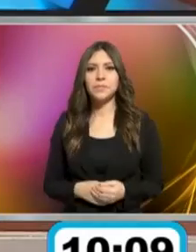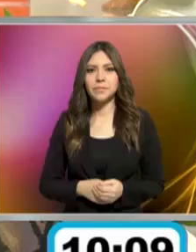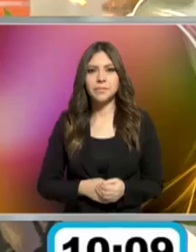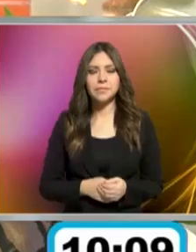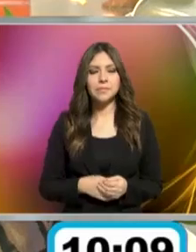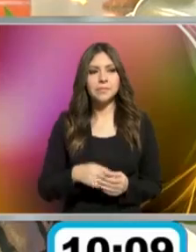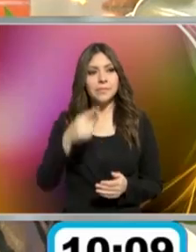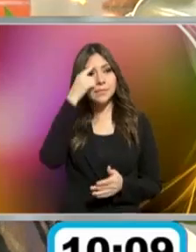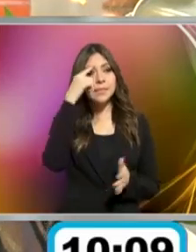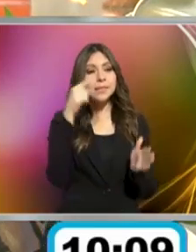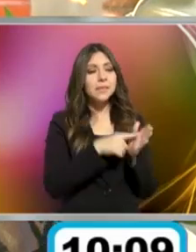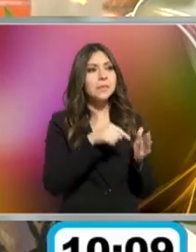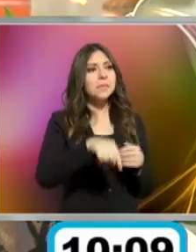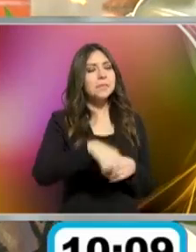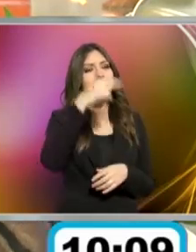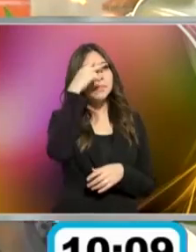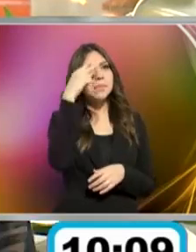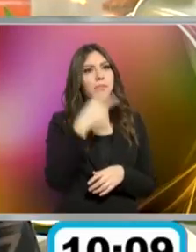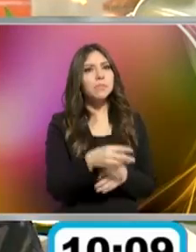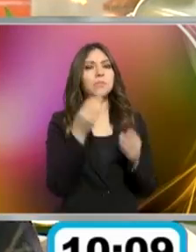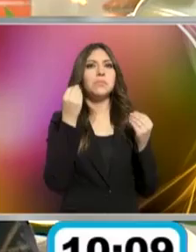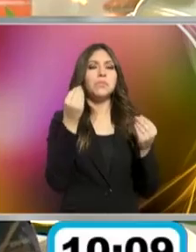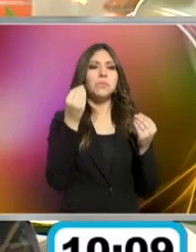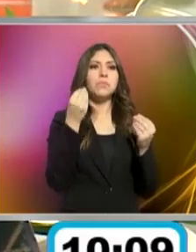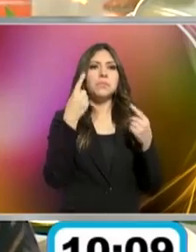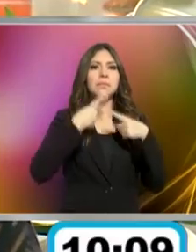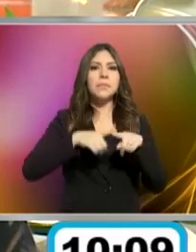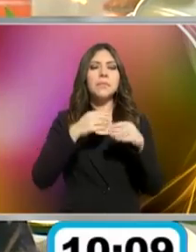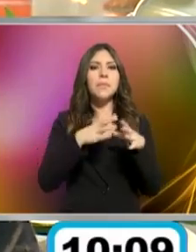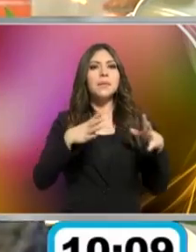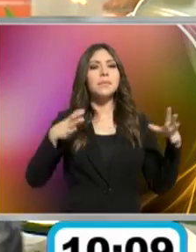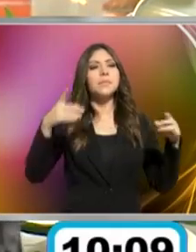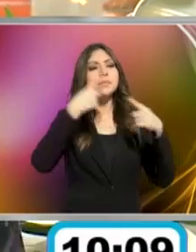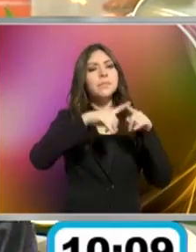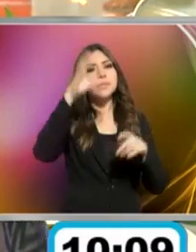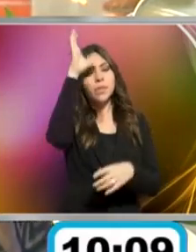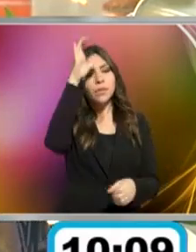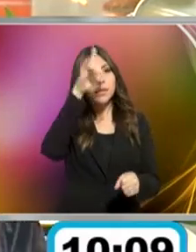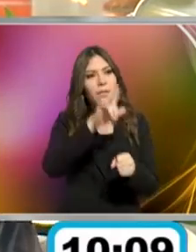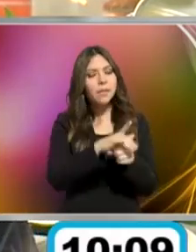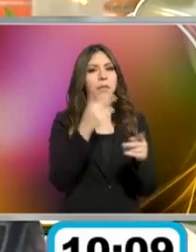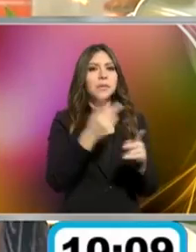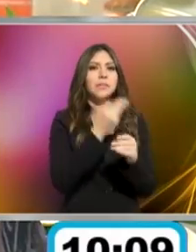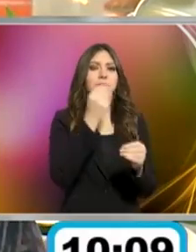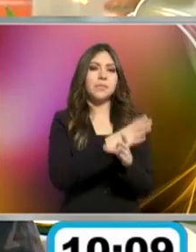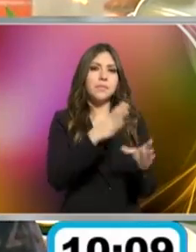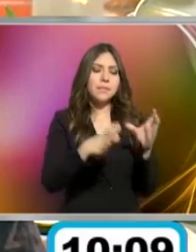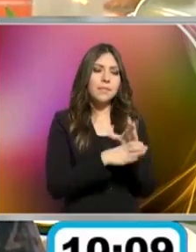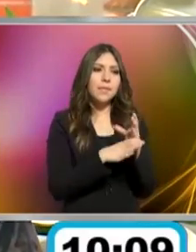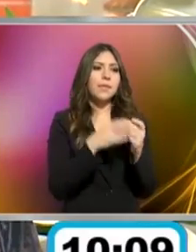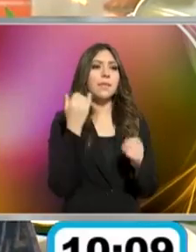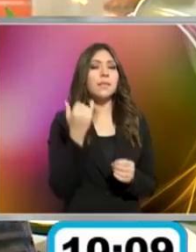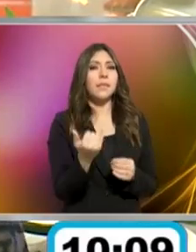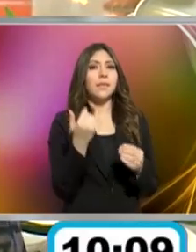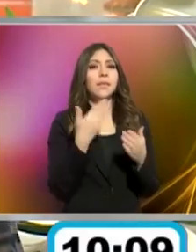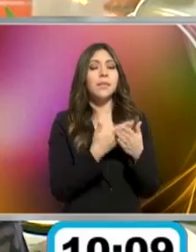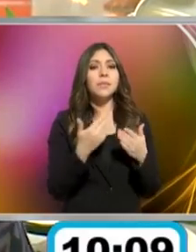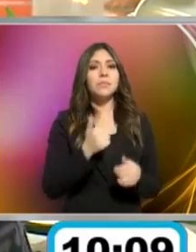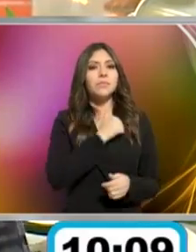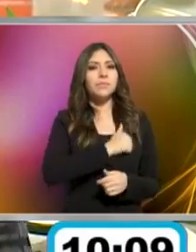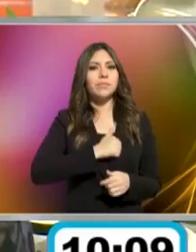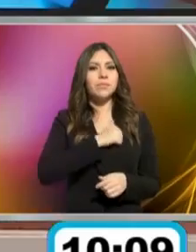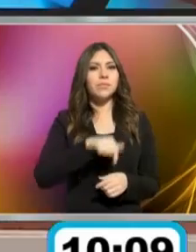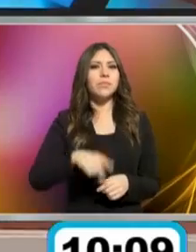que este país está dando muchísimo arte, cultura, están pasando muchísimas cosas. También la situación, creo, política del